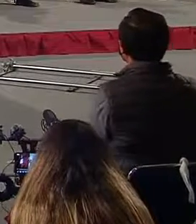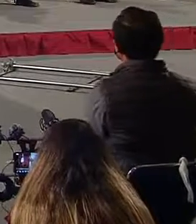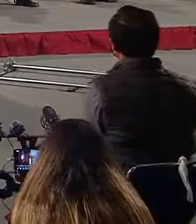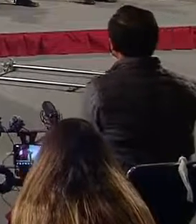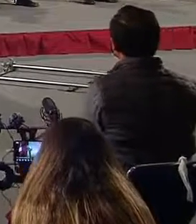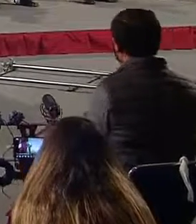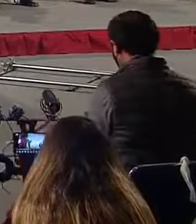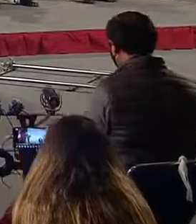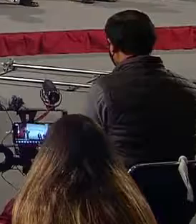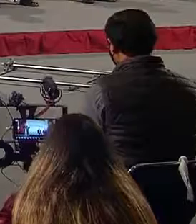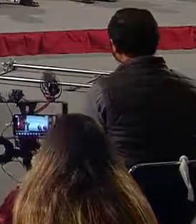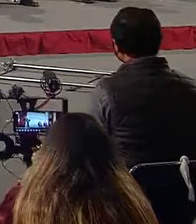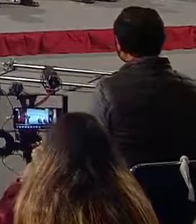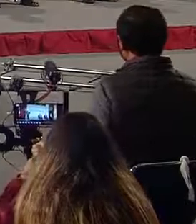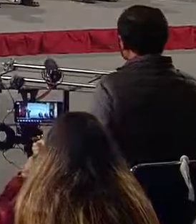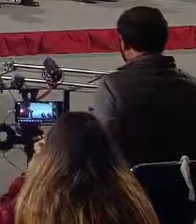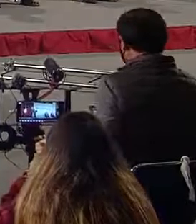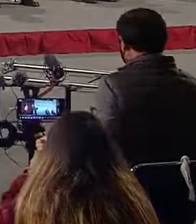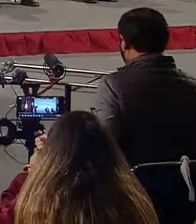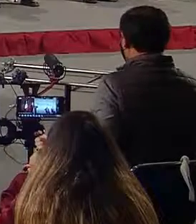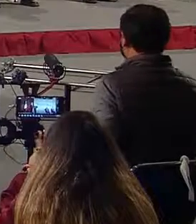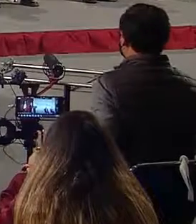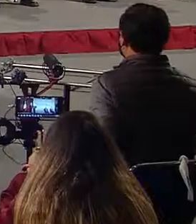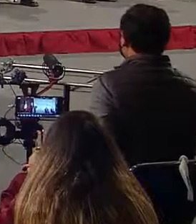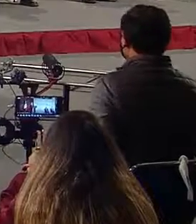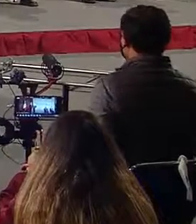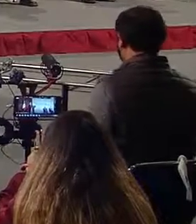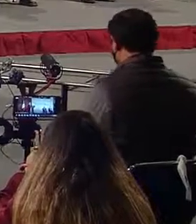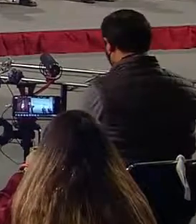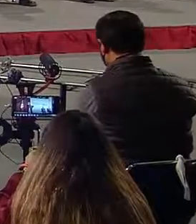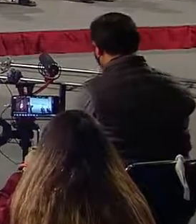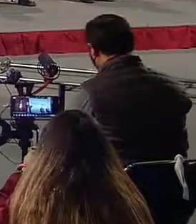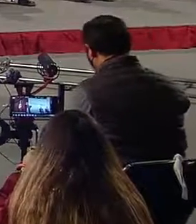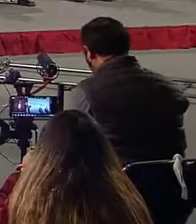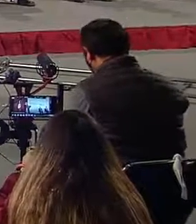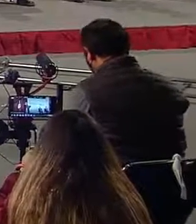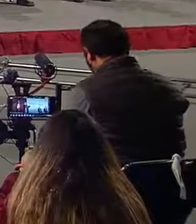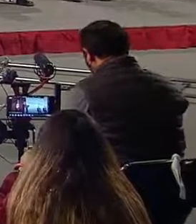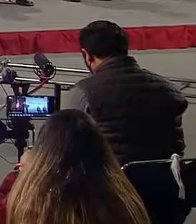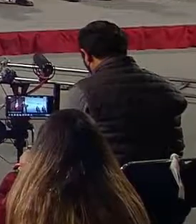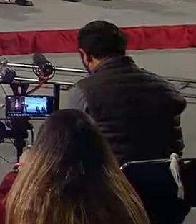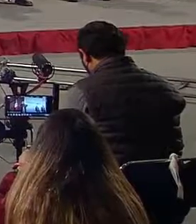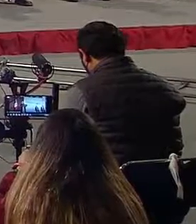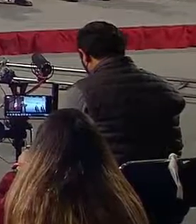patria y todos los años por la patria.